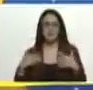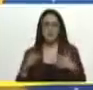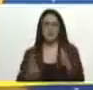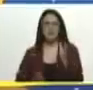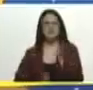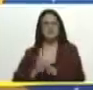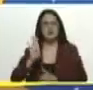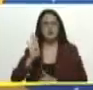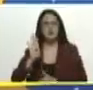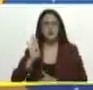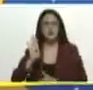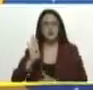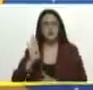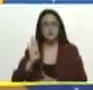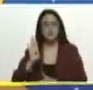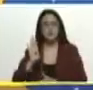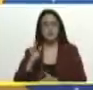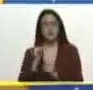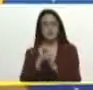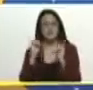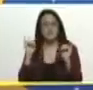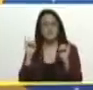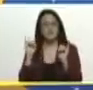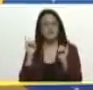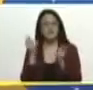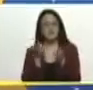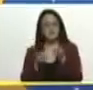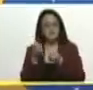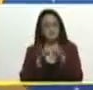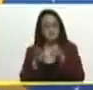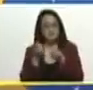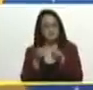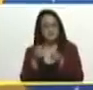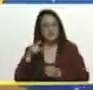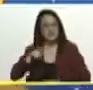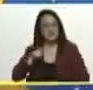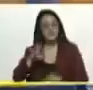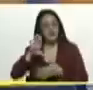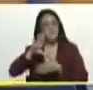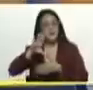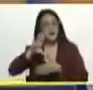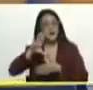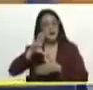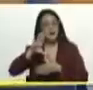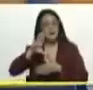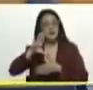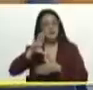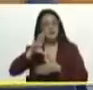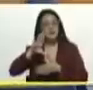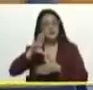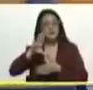desarrollo de una independencia financiera y monetaria que necesita nuestra América.